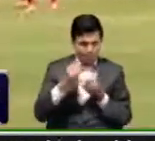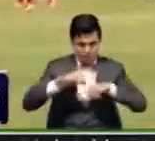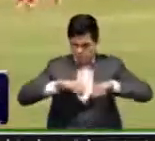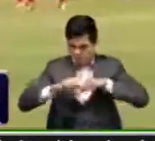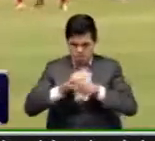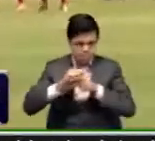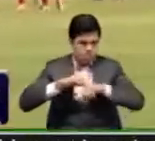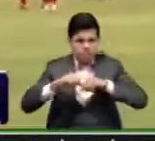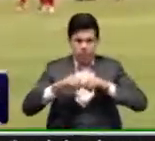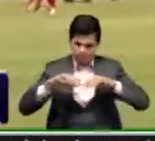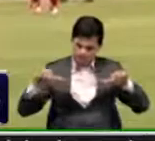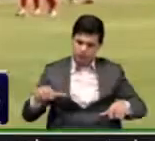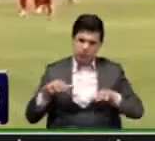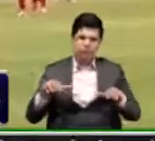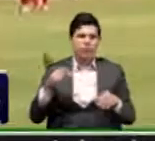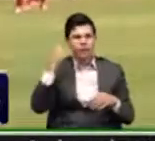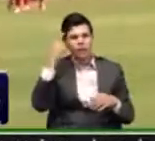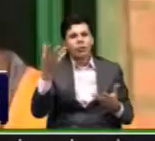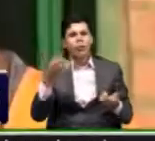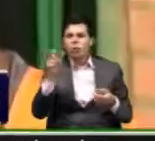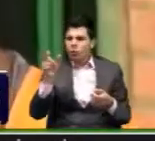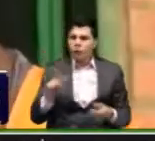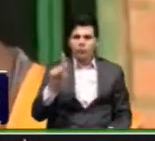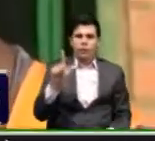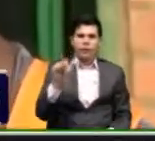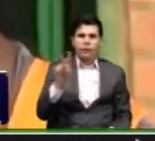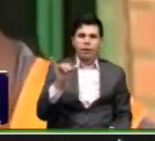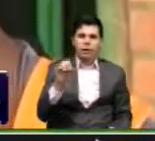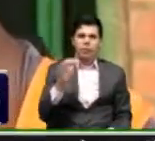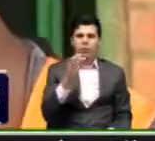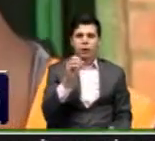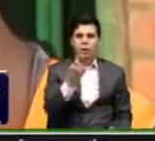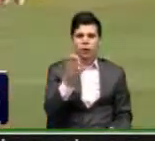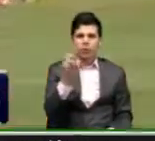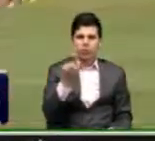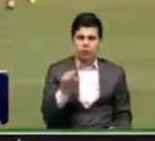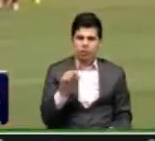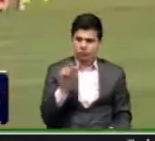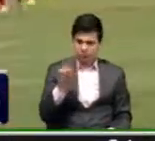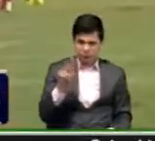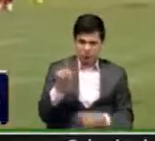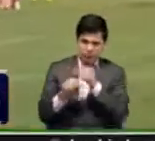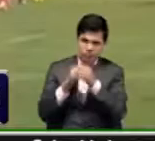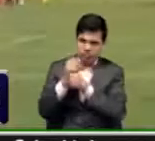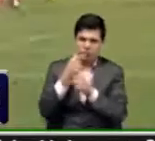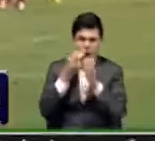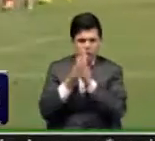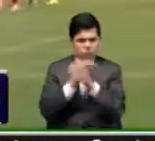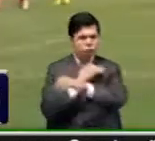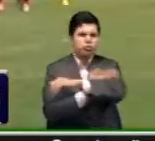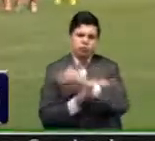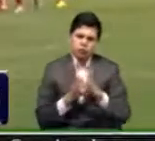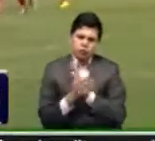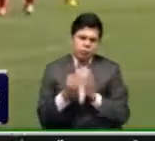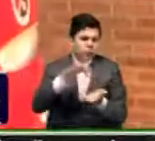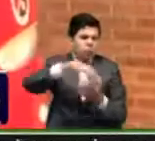adaptación a la idea táctica que quiere el entrenador Flavio Torres. El jugador de 21 años de edad se refirió a sus fortalezas dentro del